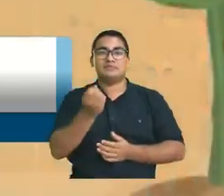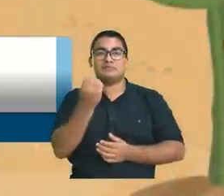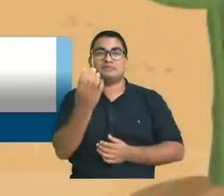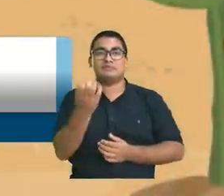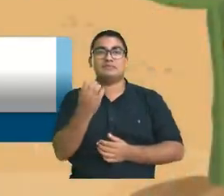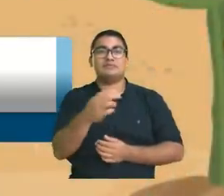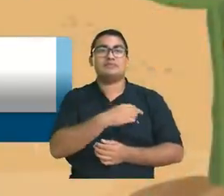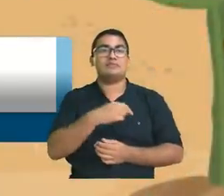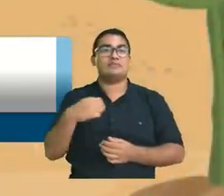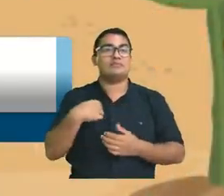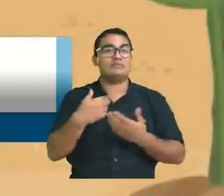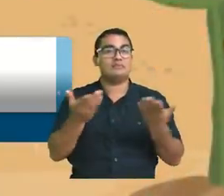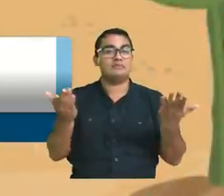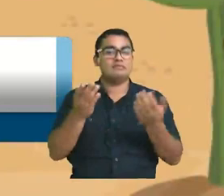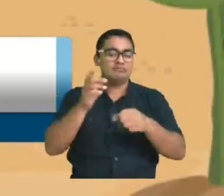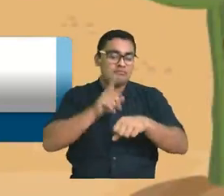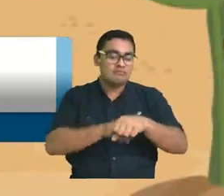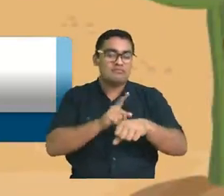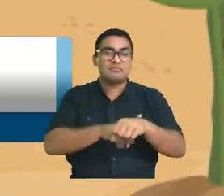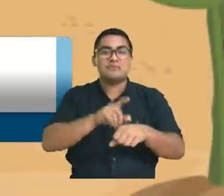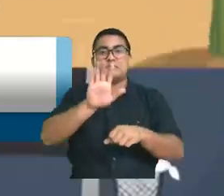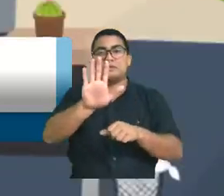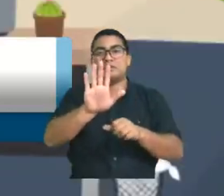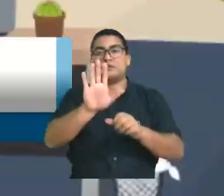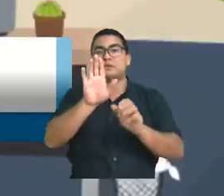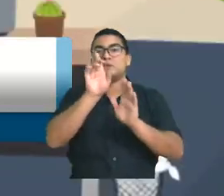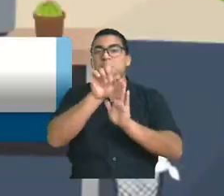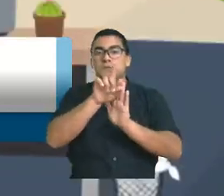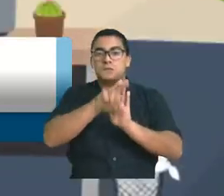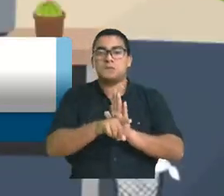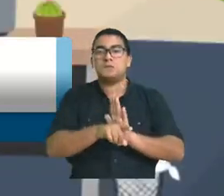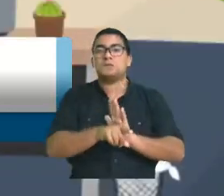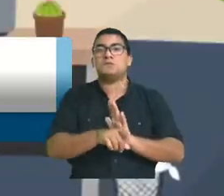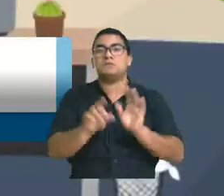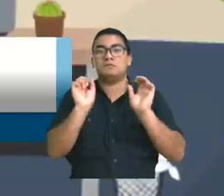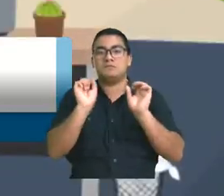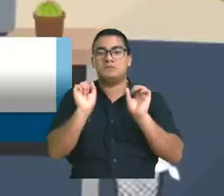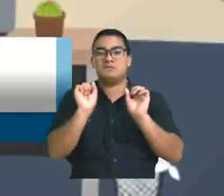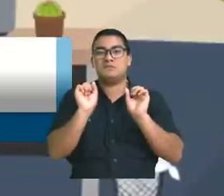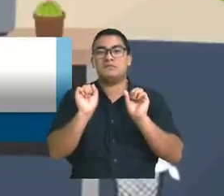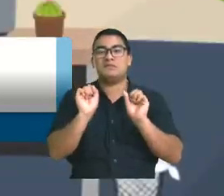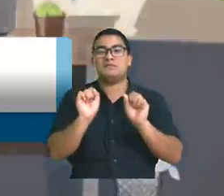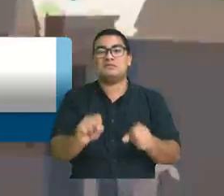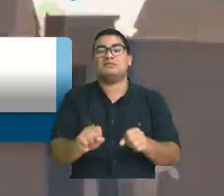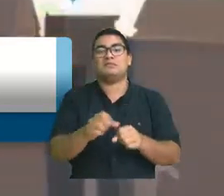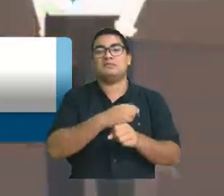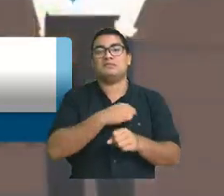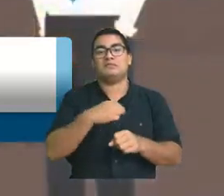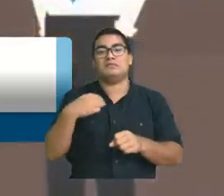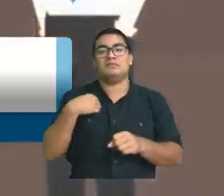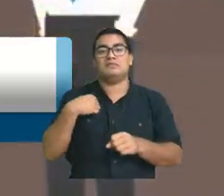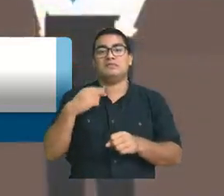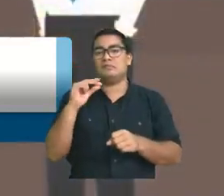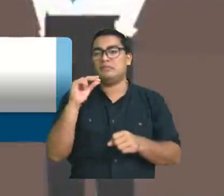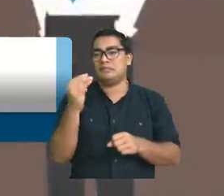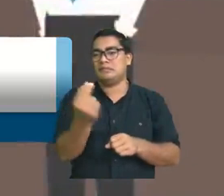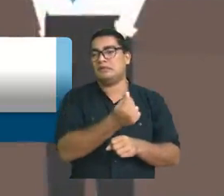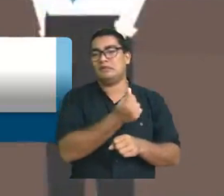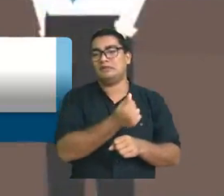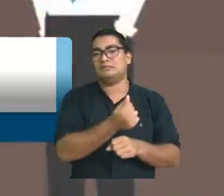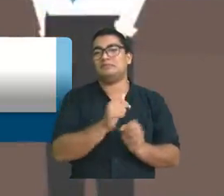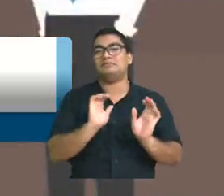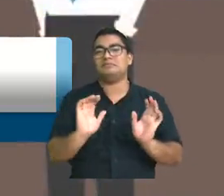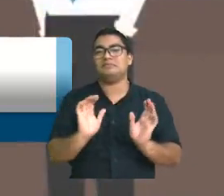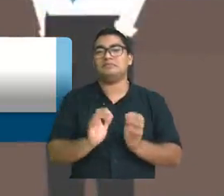cómo se hace? ¿Cuánto dilata? 5 minutos. ¿Estorba? Es un procedimiento relativamente rápido.